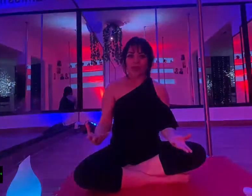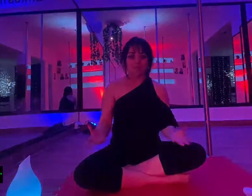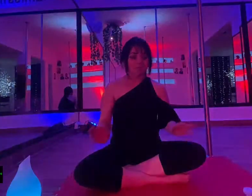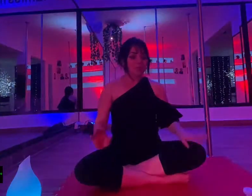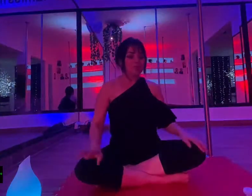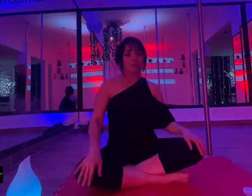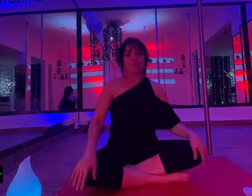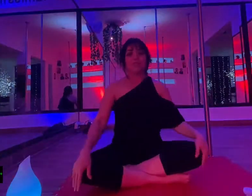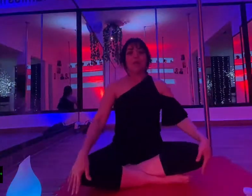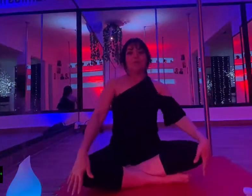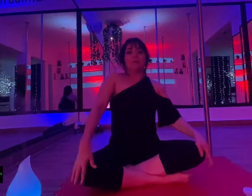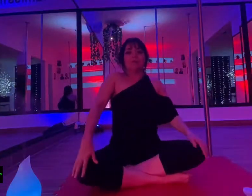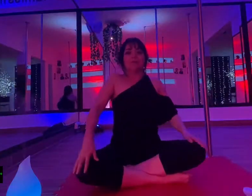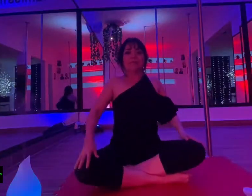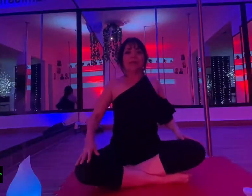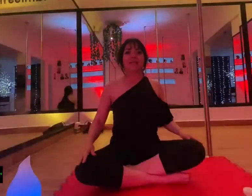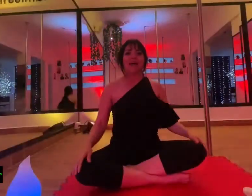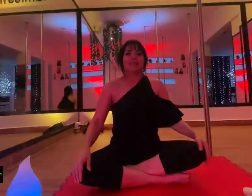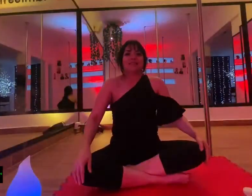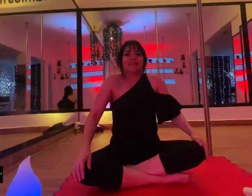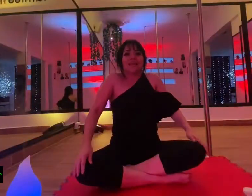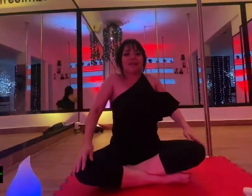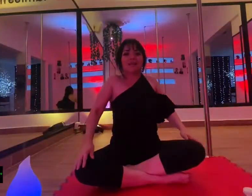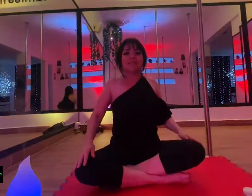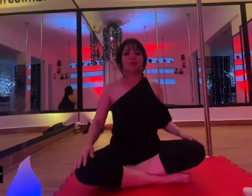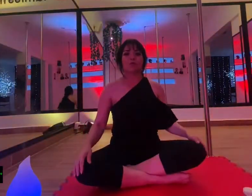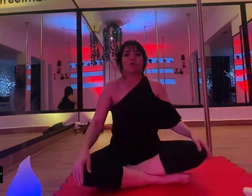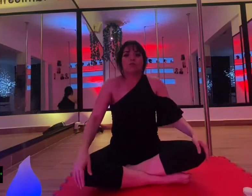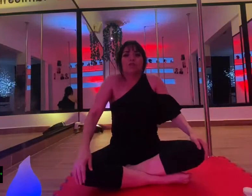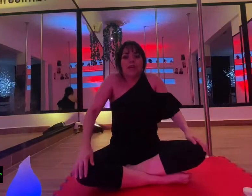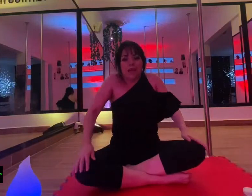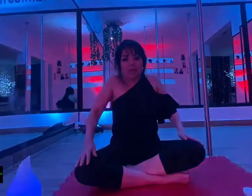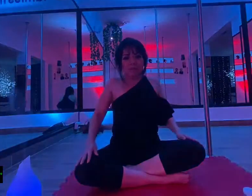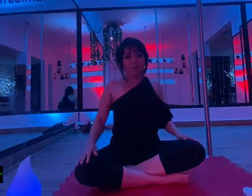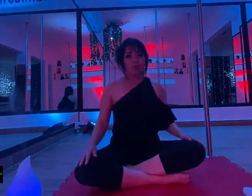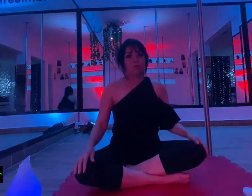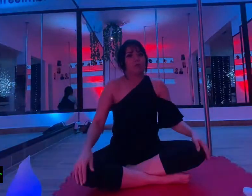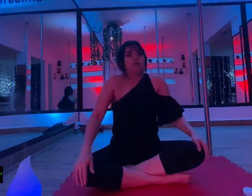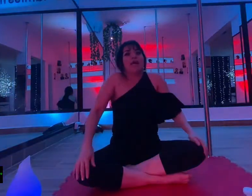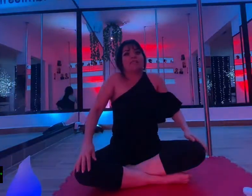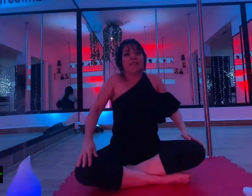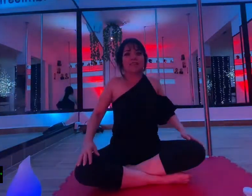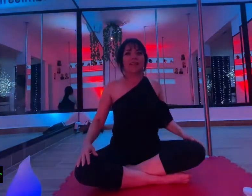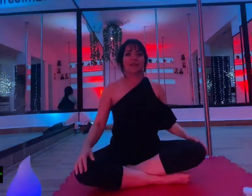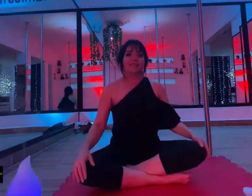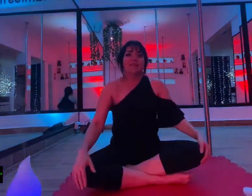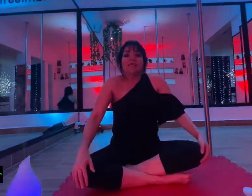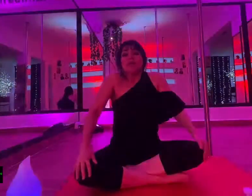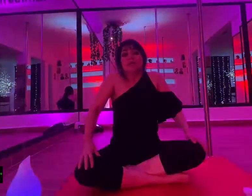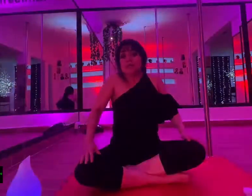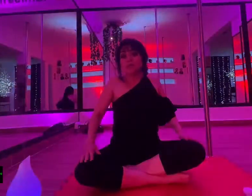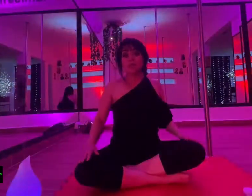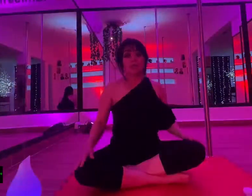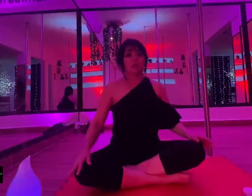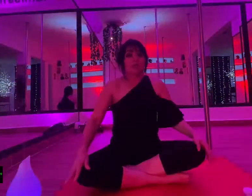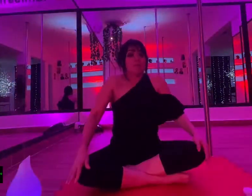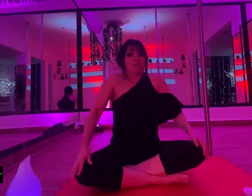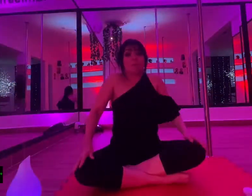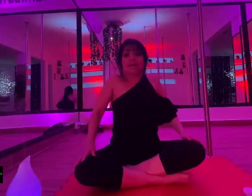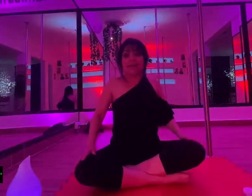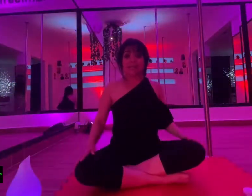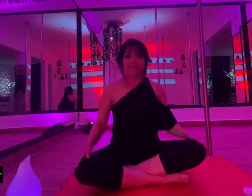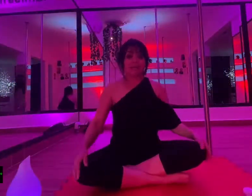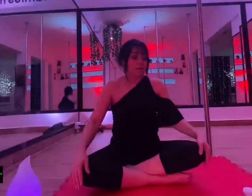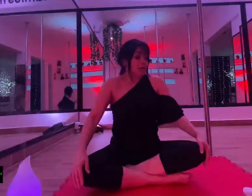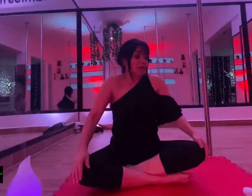bien, ¿ok? Entonces, vamos a empezar a hacer círculos en mis hombros, hacia atrás. Les sugiero